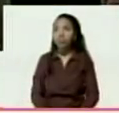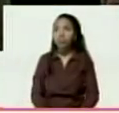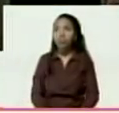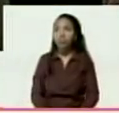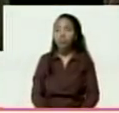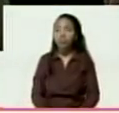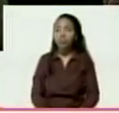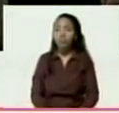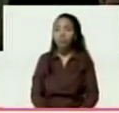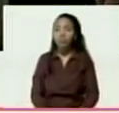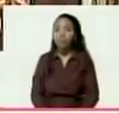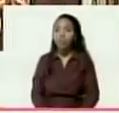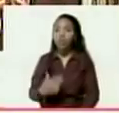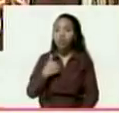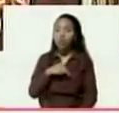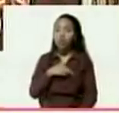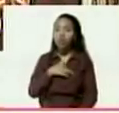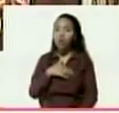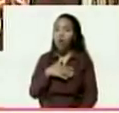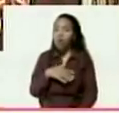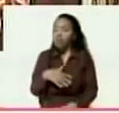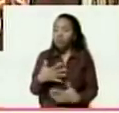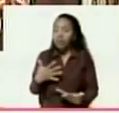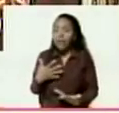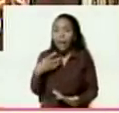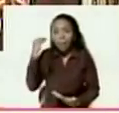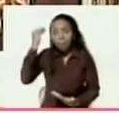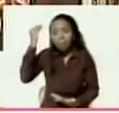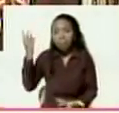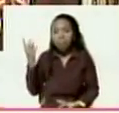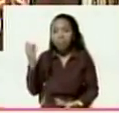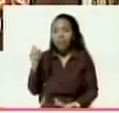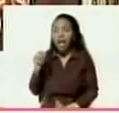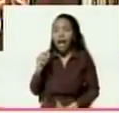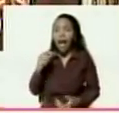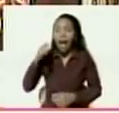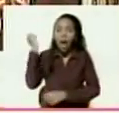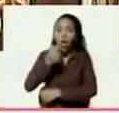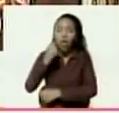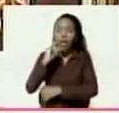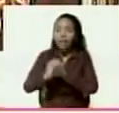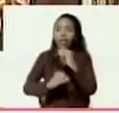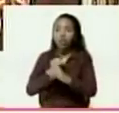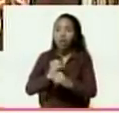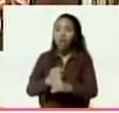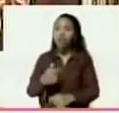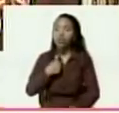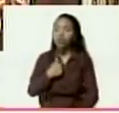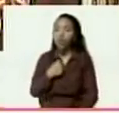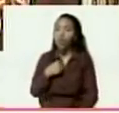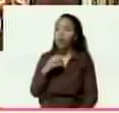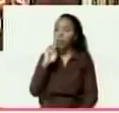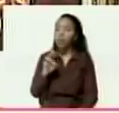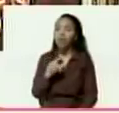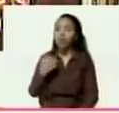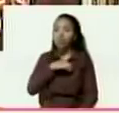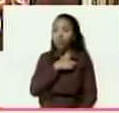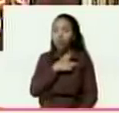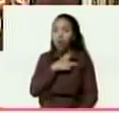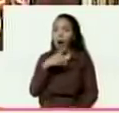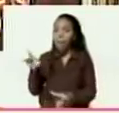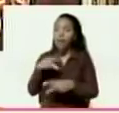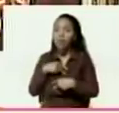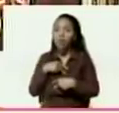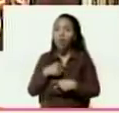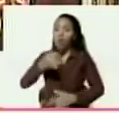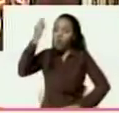¿qué aspiramos nosotros en la Corte Penal Internacional? La puedo responder con una sola palabra. Nosotros aspiramos